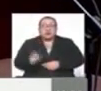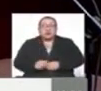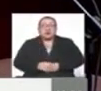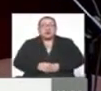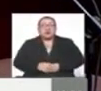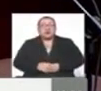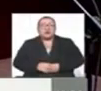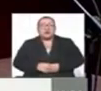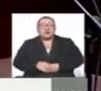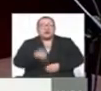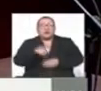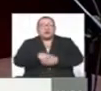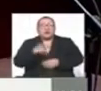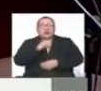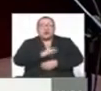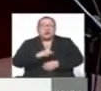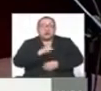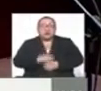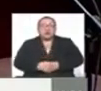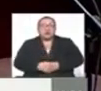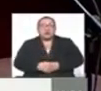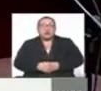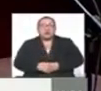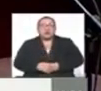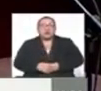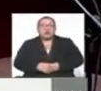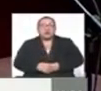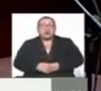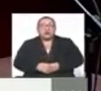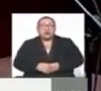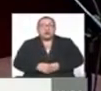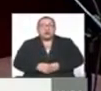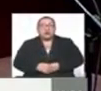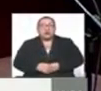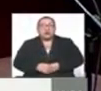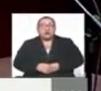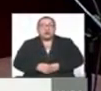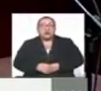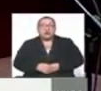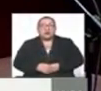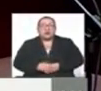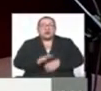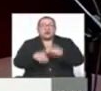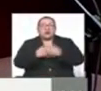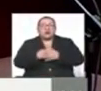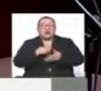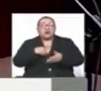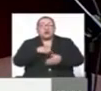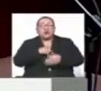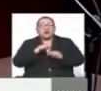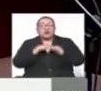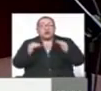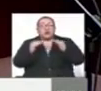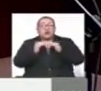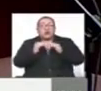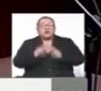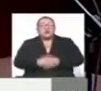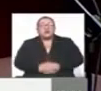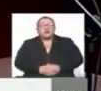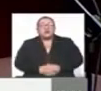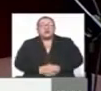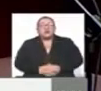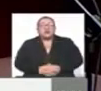ridículo del que ha hecho Gala y del alegato que lee que probablemente le ha escrito su abogado es un